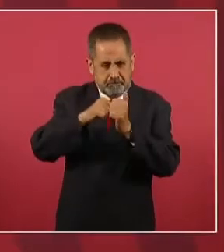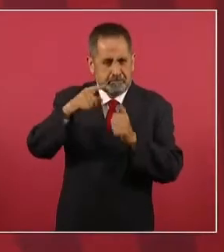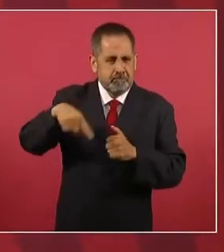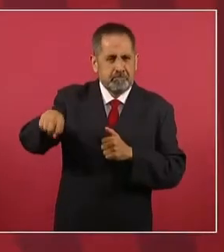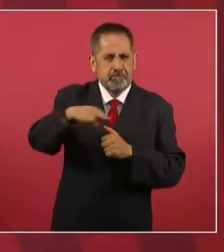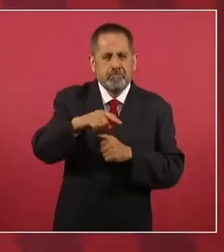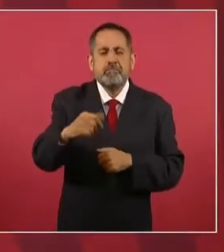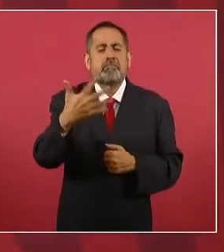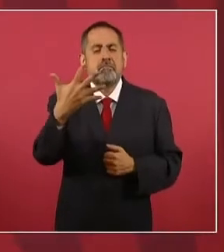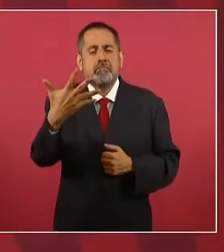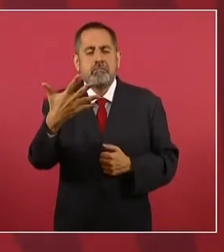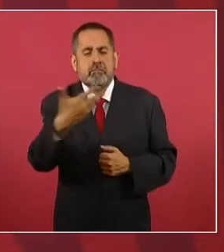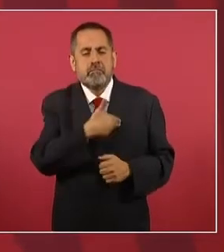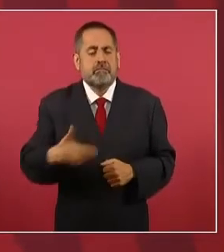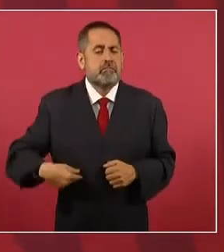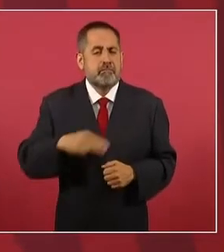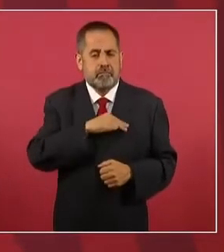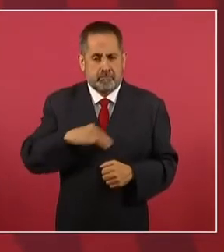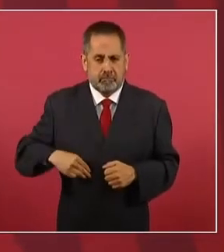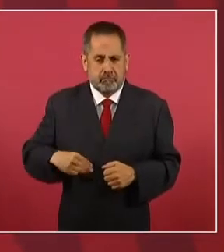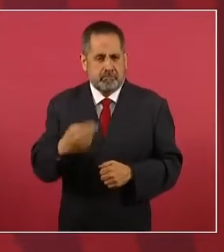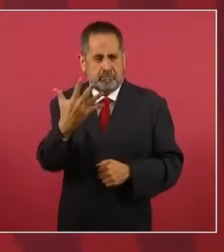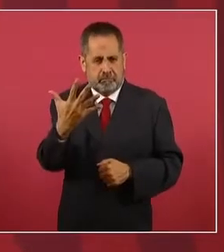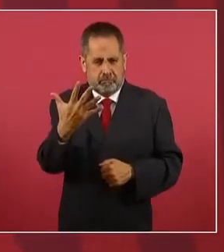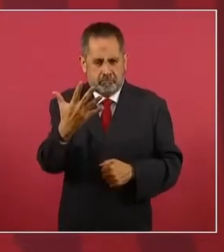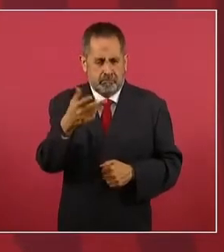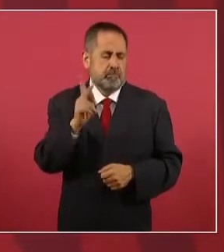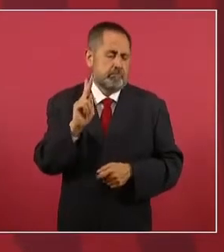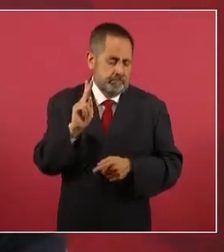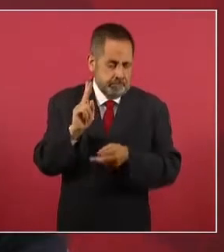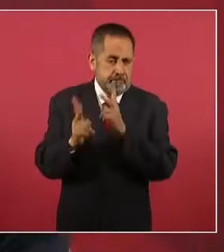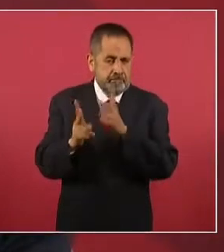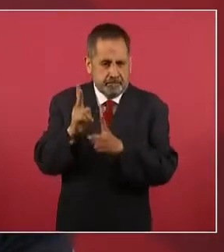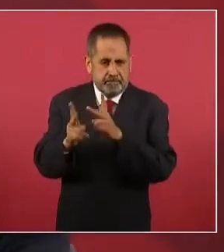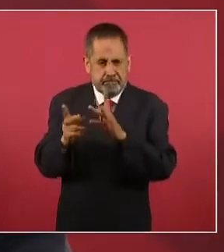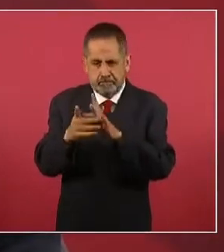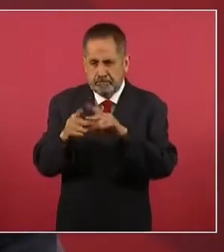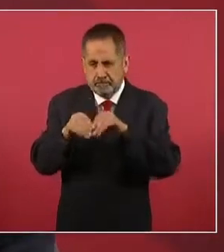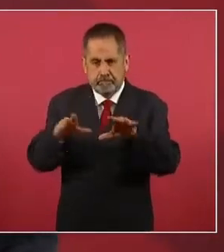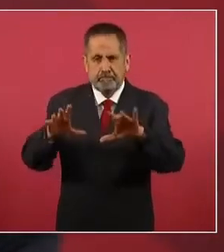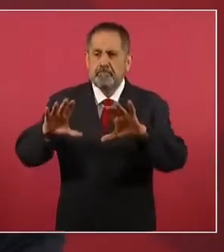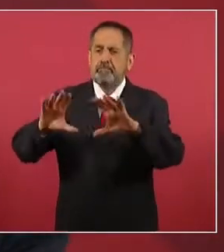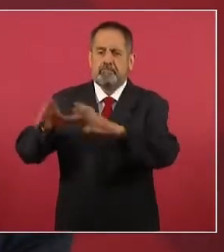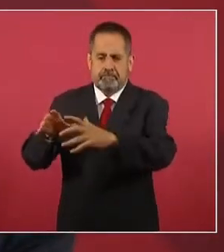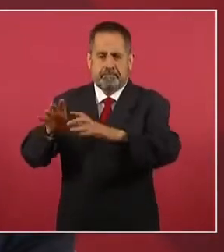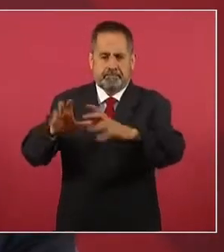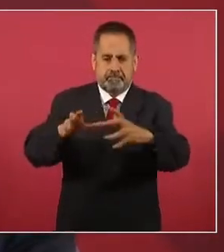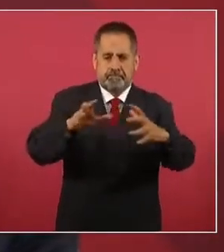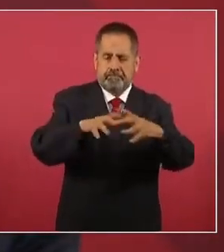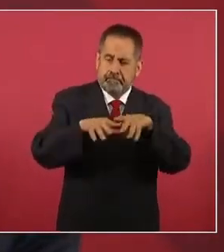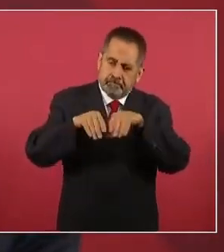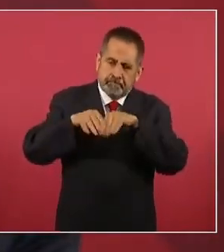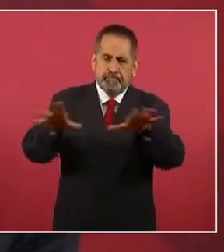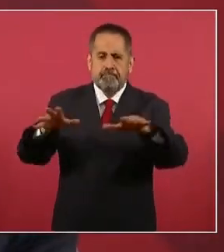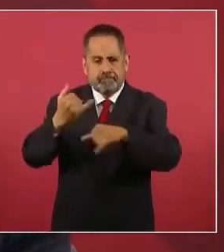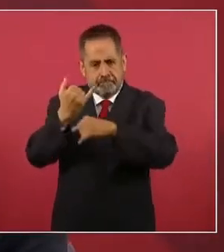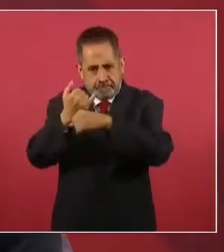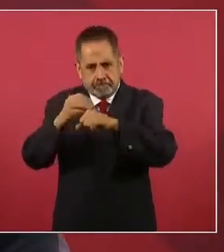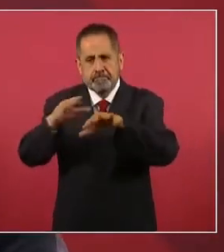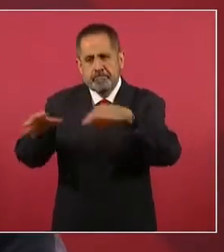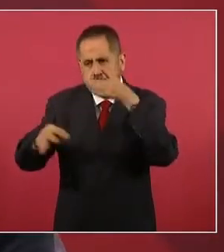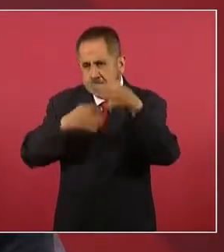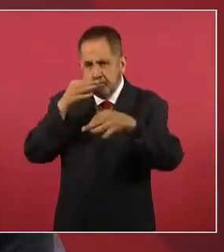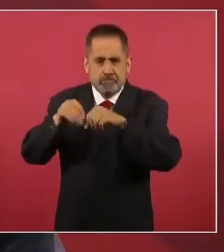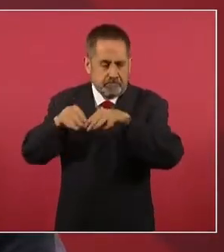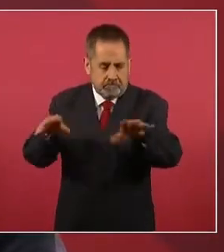son 5 presidentes municipales, pero que la comunidad tenga toda la